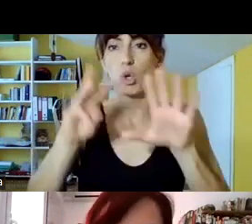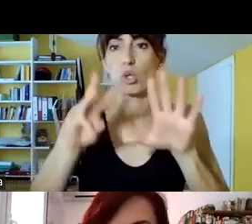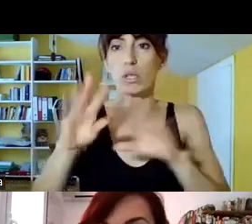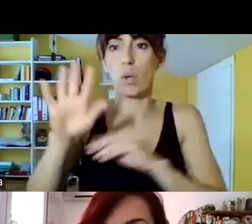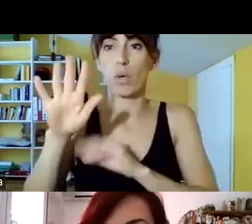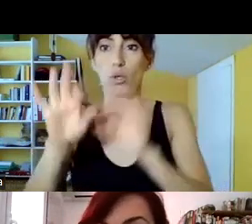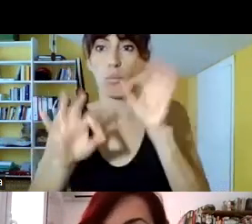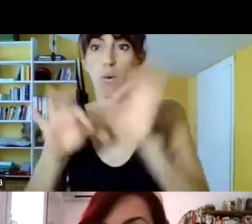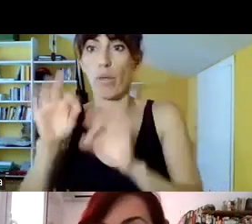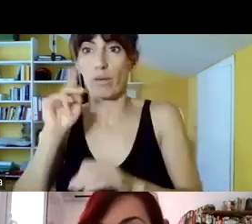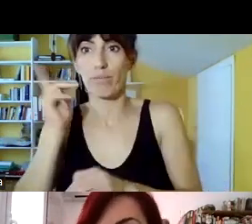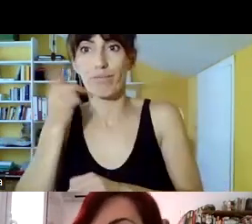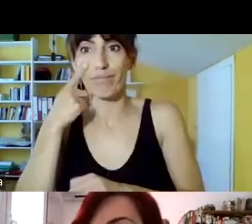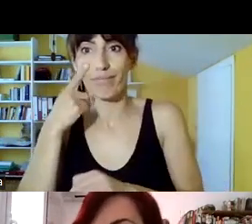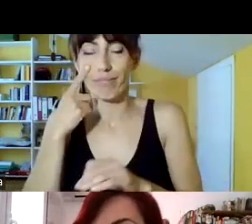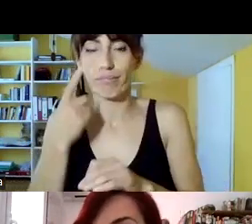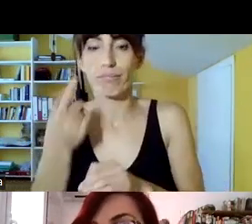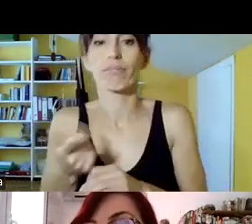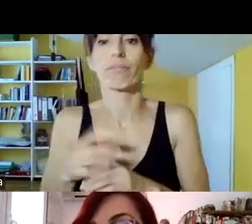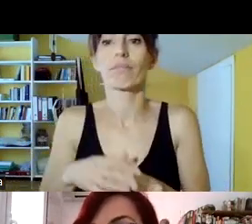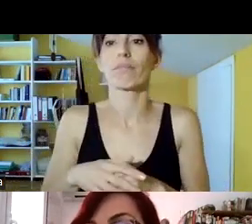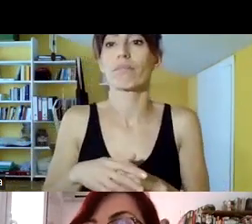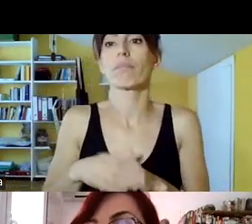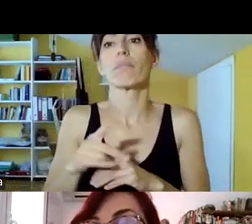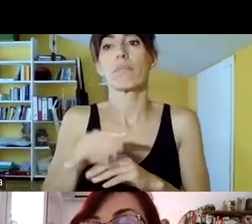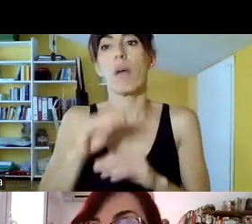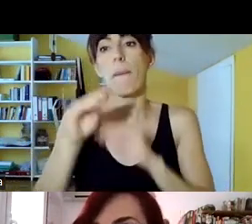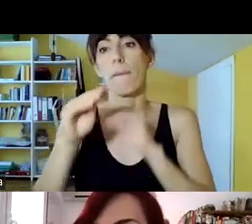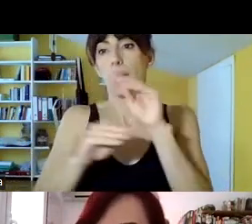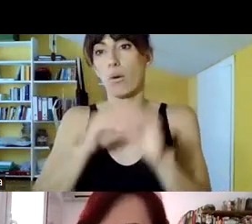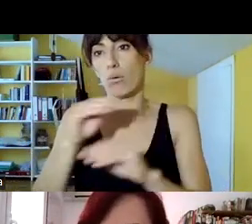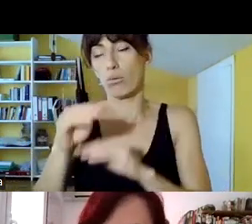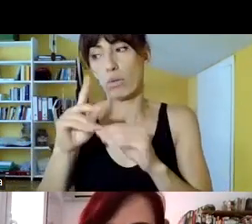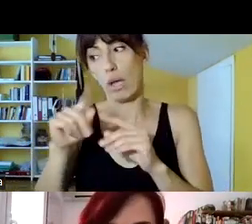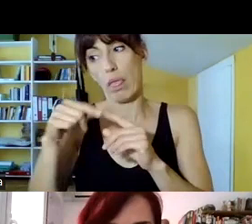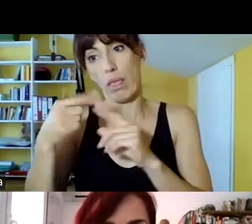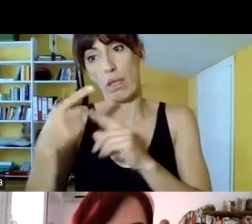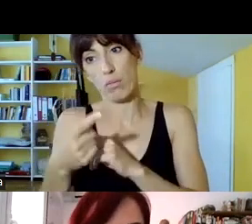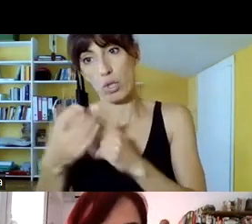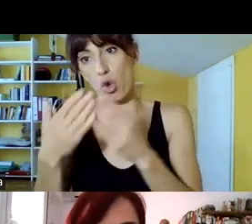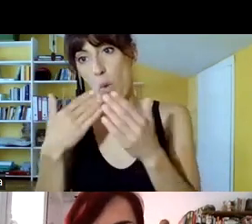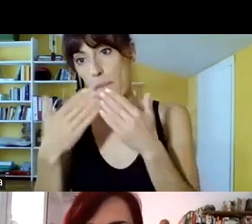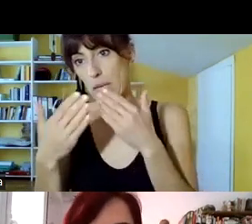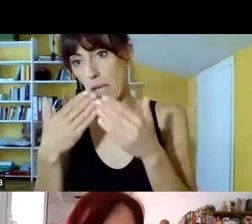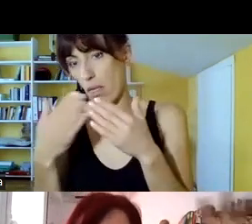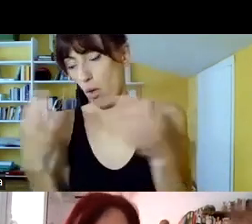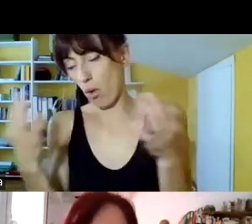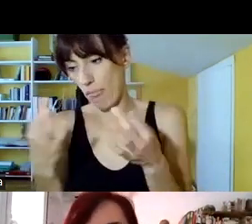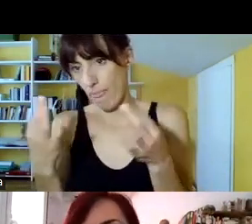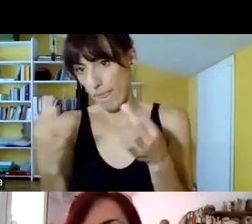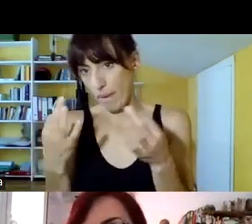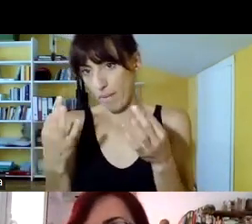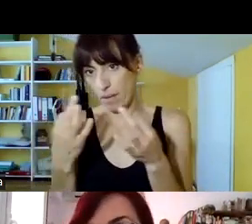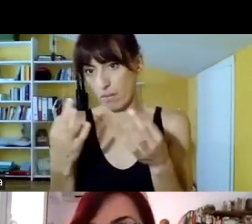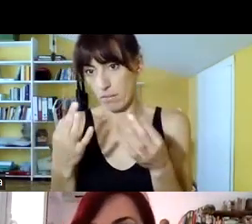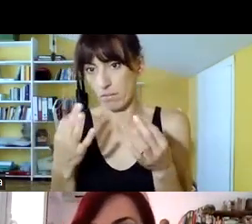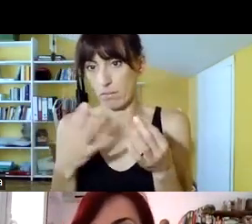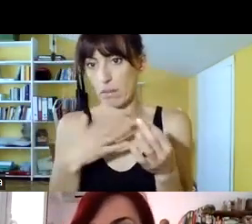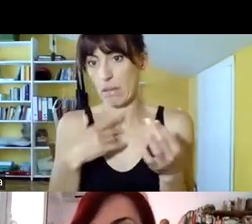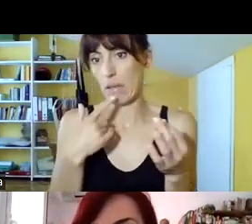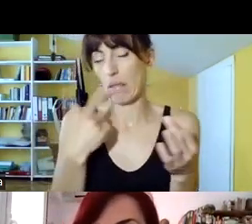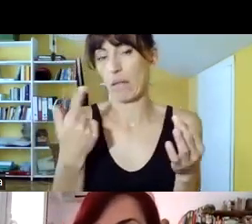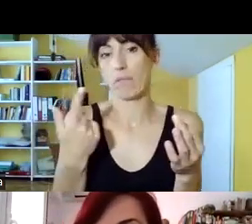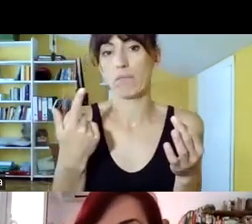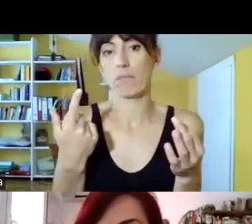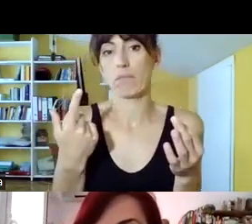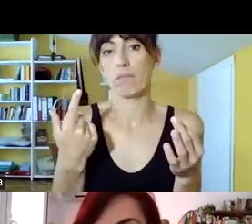y la especificidad no es mala, teniendo en cuenta que es una pregunta de cribado y que luego eso tiene que dar pie a una conversación, ¿no? Que los cribados de nuevo no son checklist,